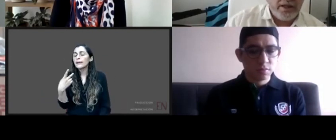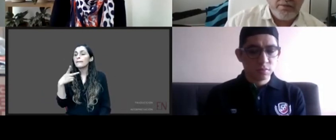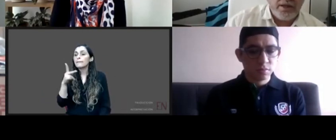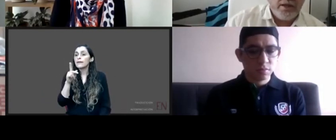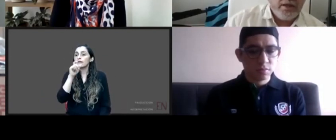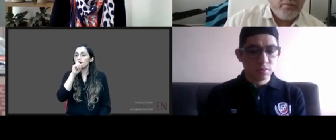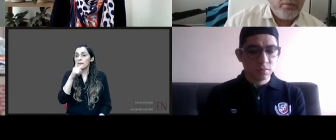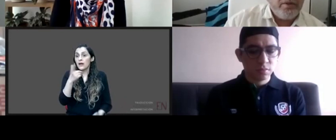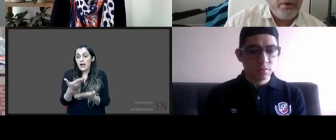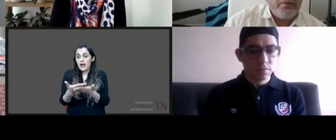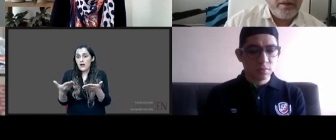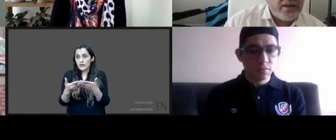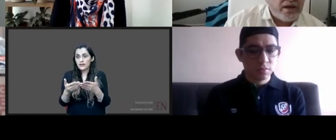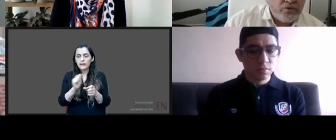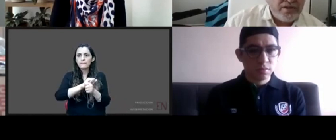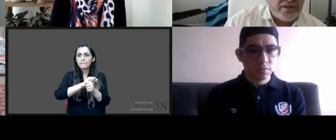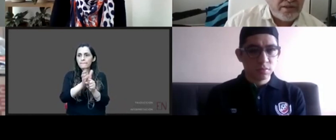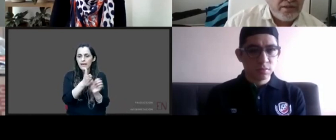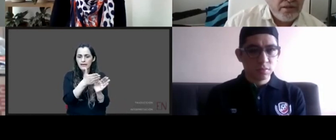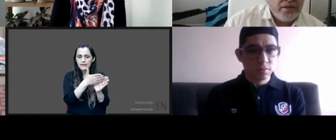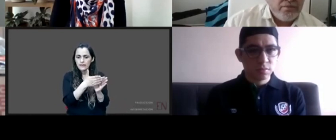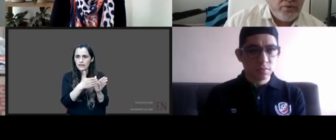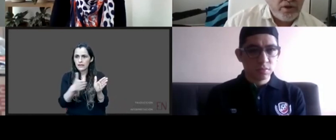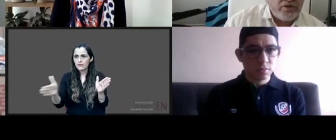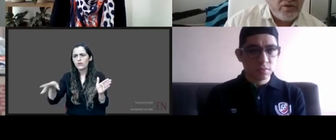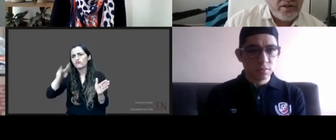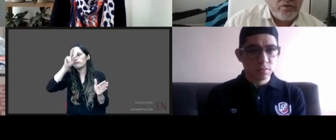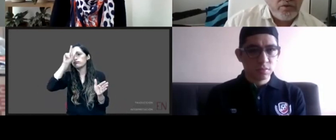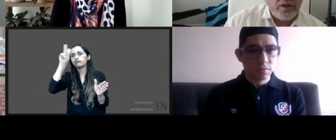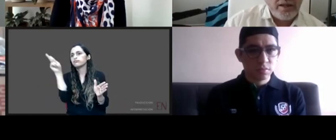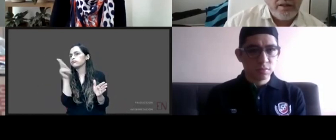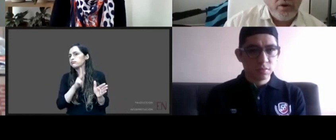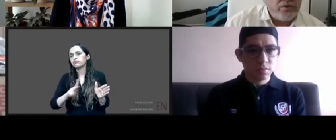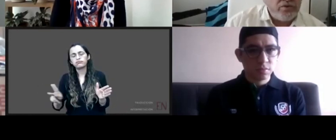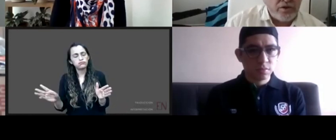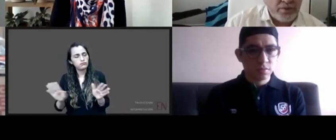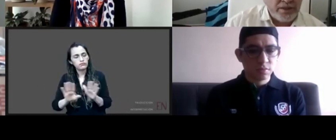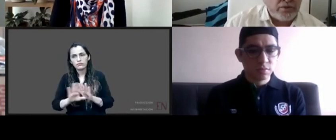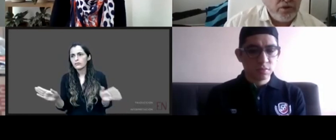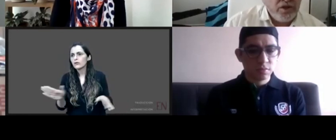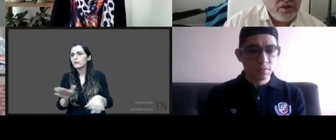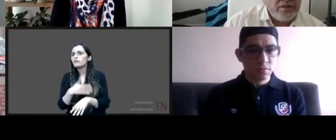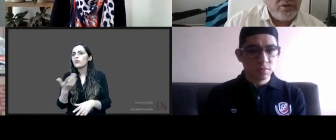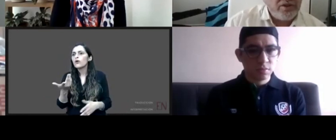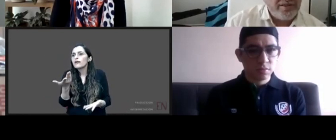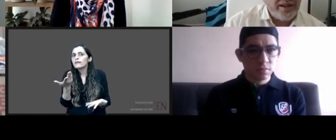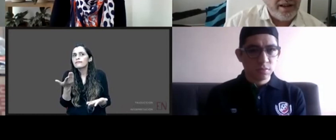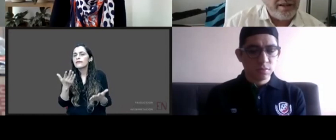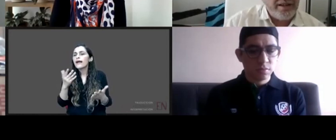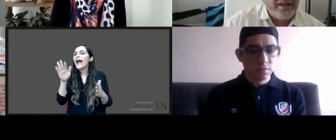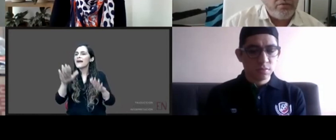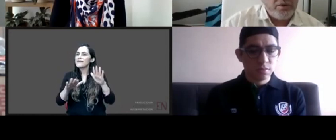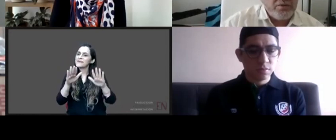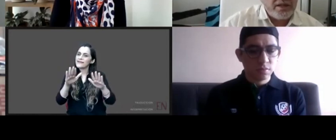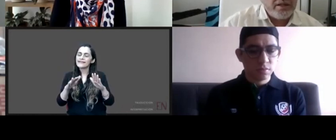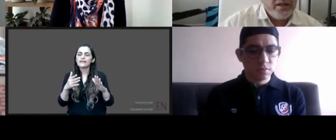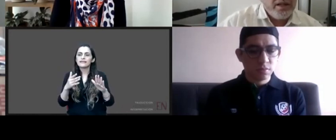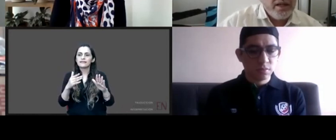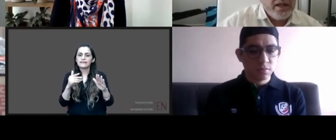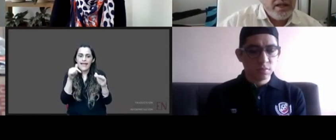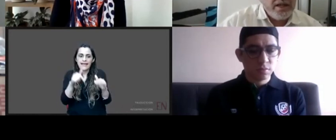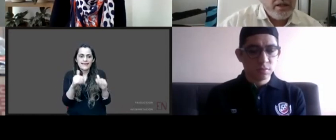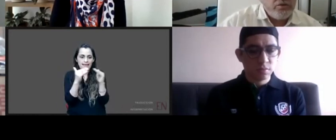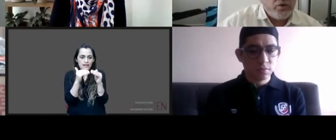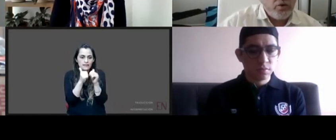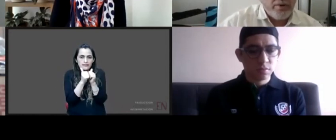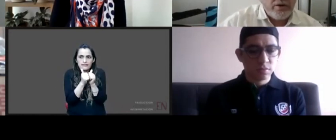la pandemia, pues simplemente se agudizan, porque entonces resulta que no hay un respiro. Tenemos que estar aquí, convivir,